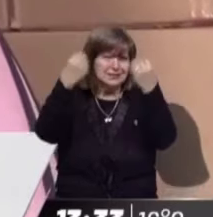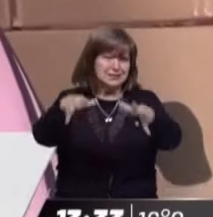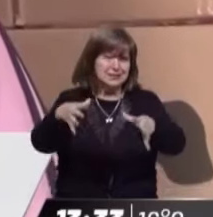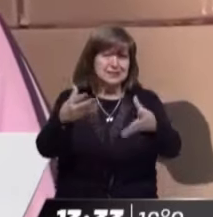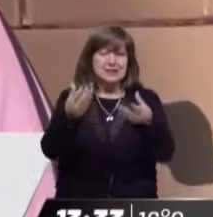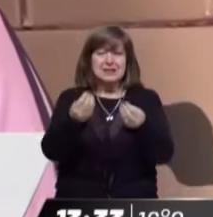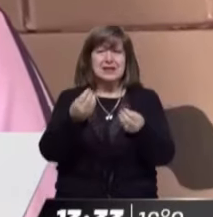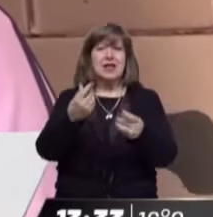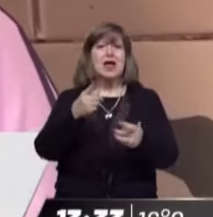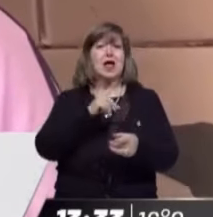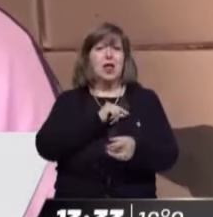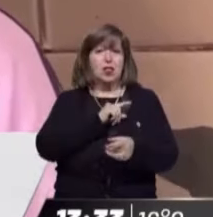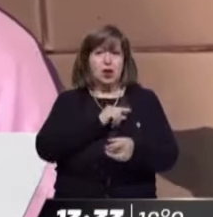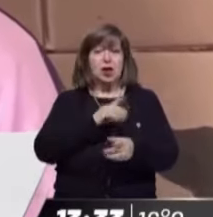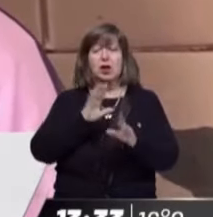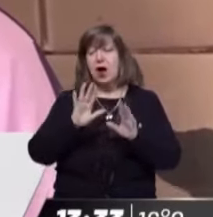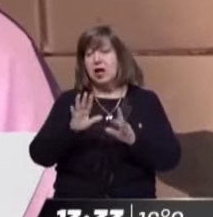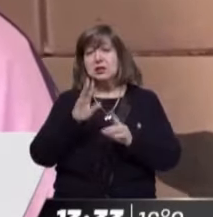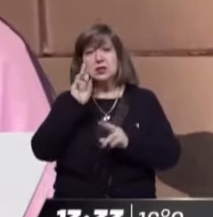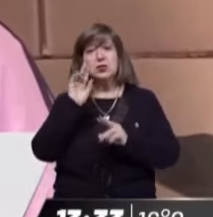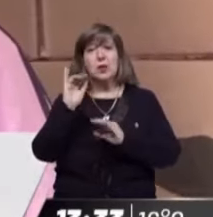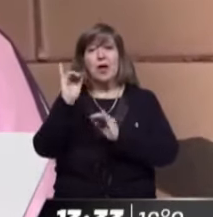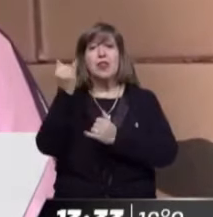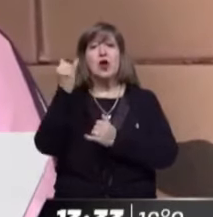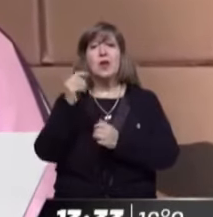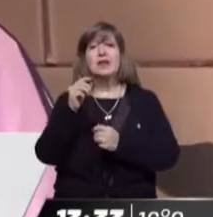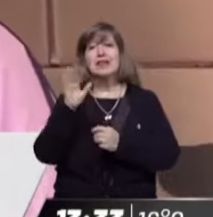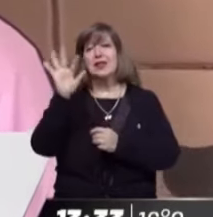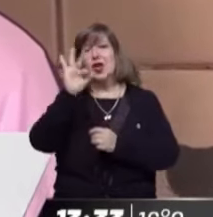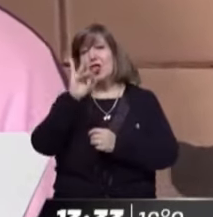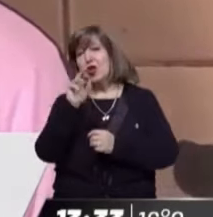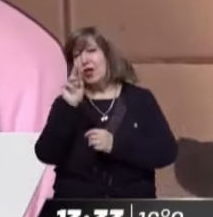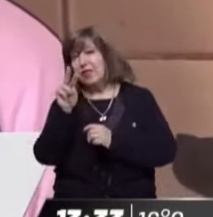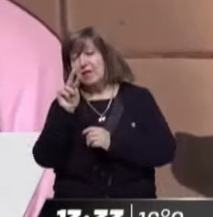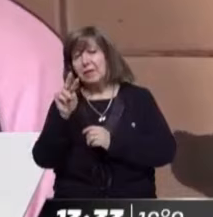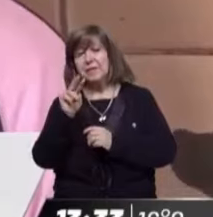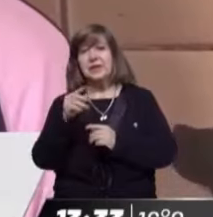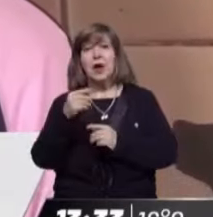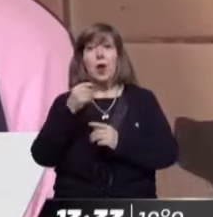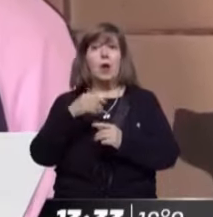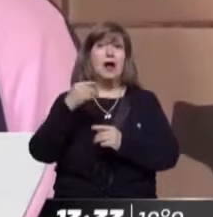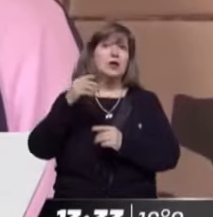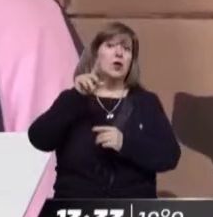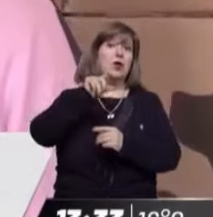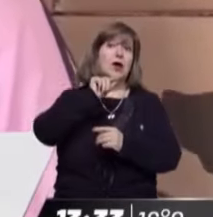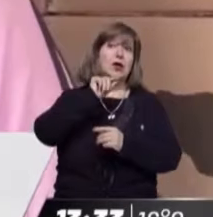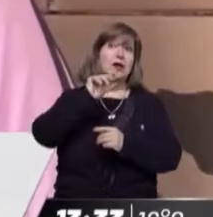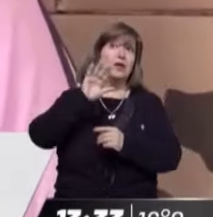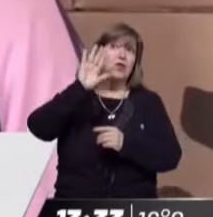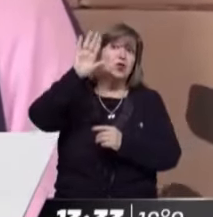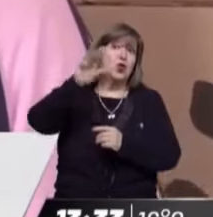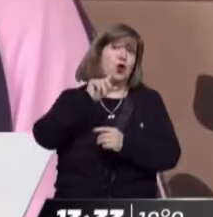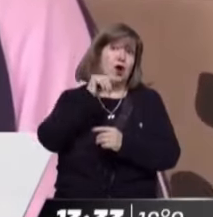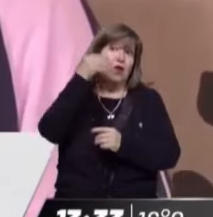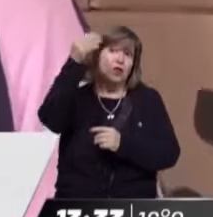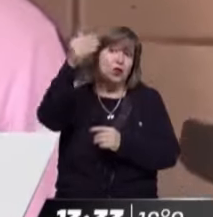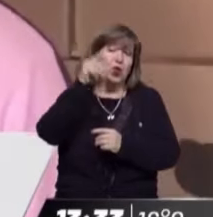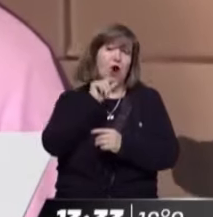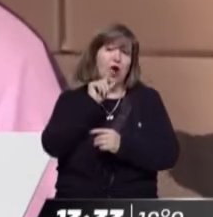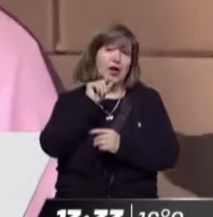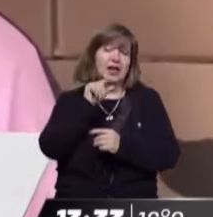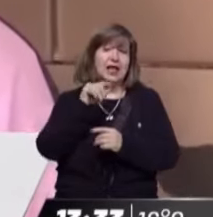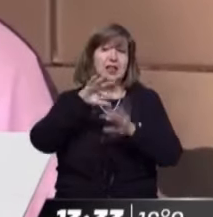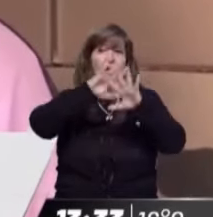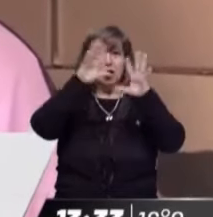duelen muchísimo y yo lo vivo día a día así que ese día que hornerito cierre porque no haya más